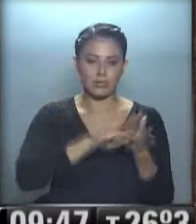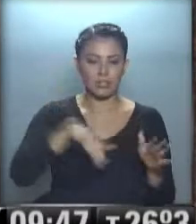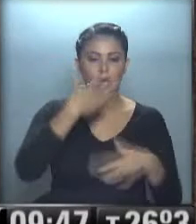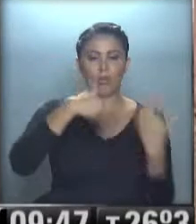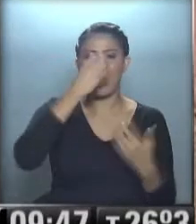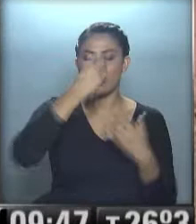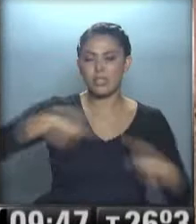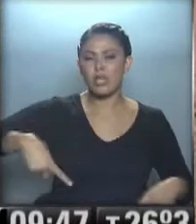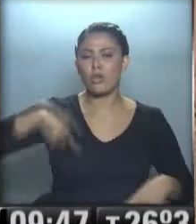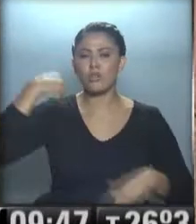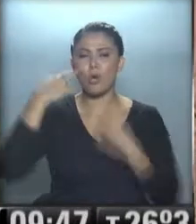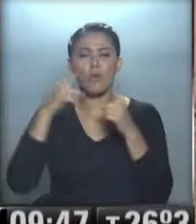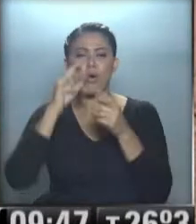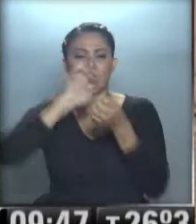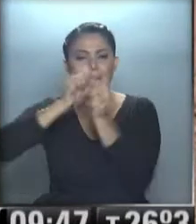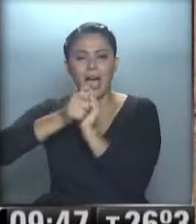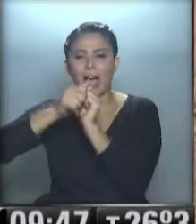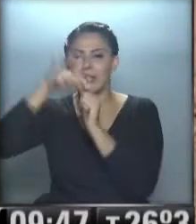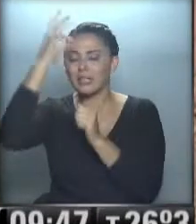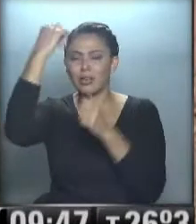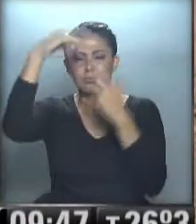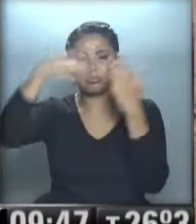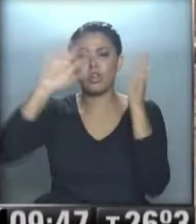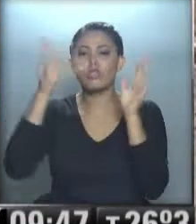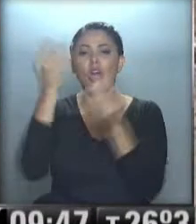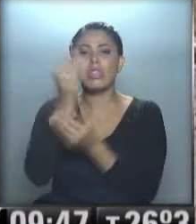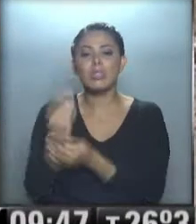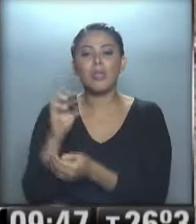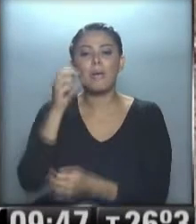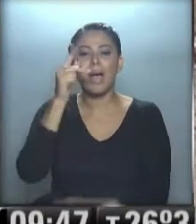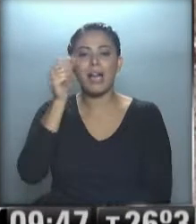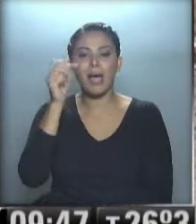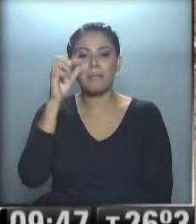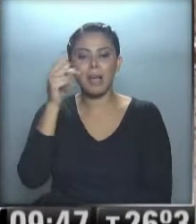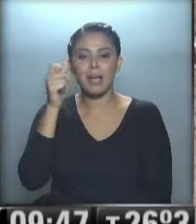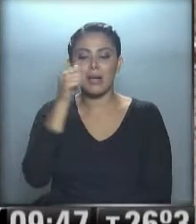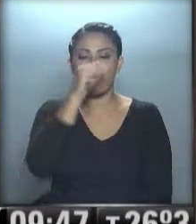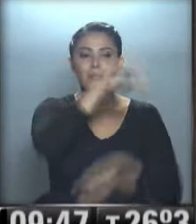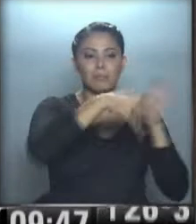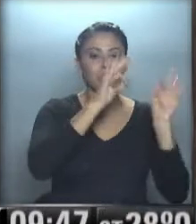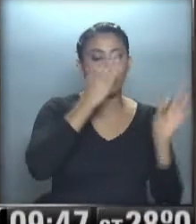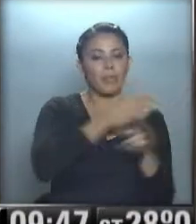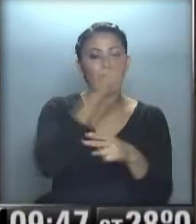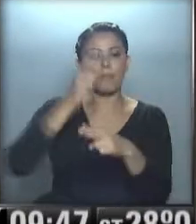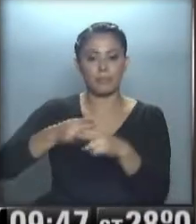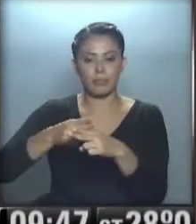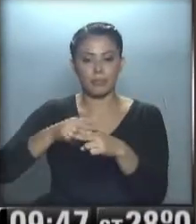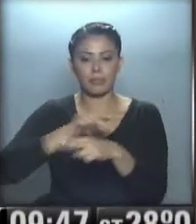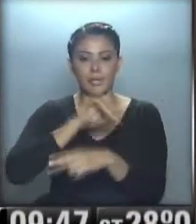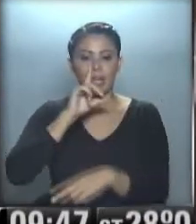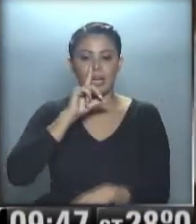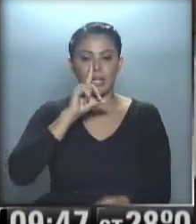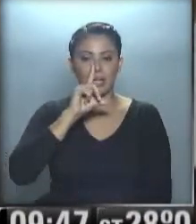circo, música, teatro, arte y todos los personajes de Paca Paca te esperan después de la playa en el Parque Miguel Lilio, con